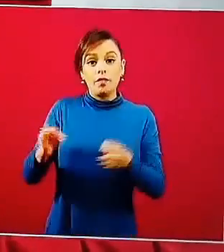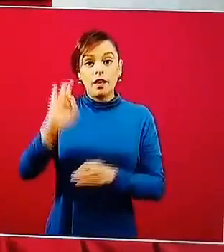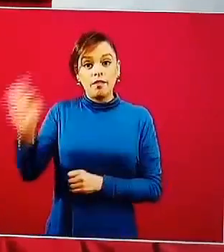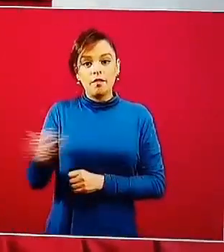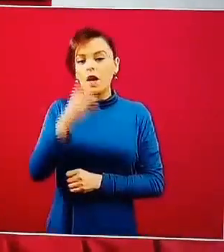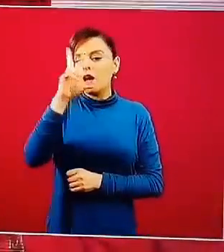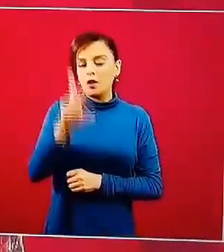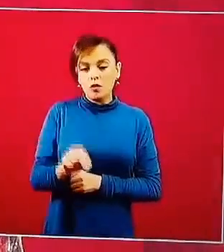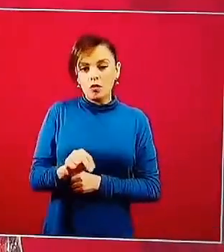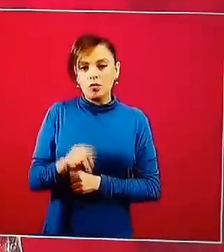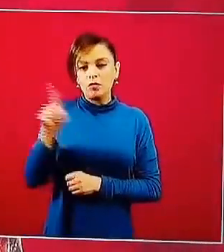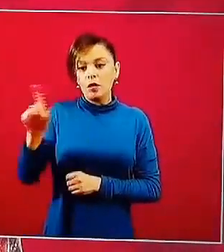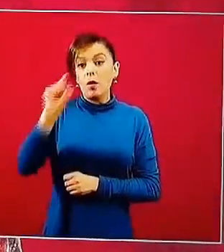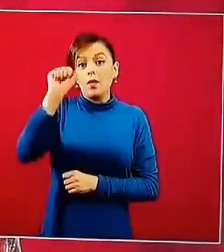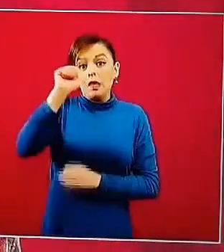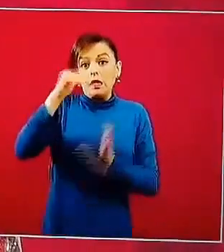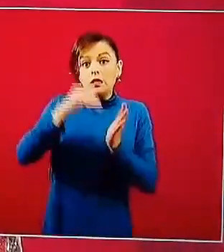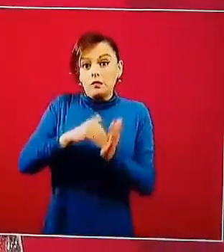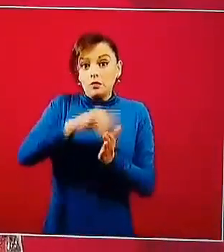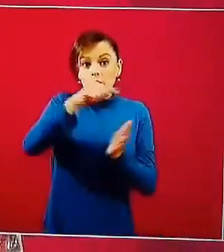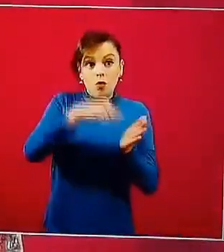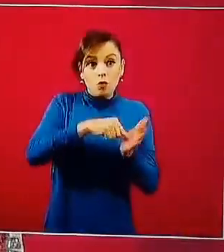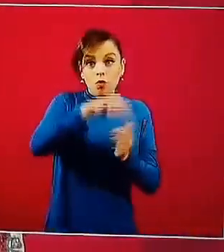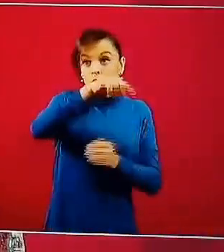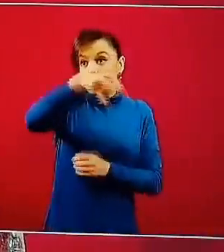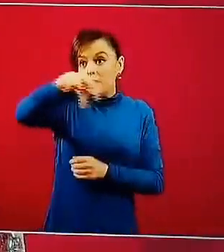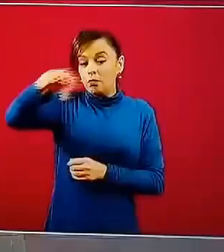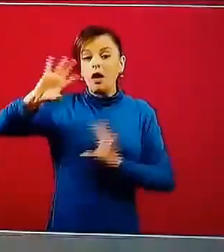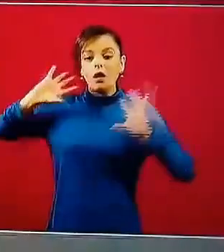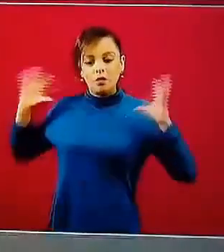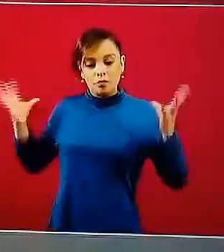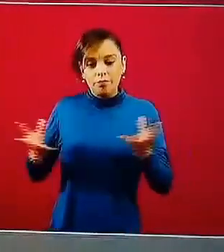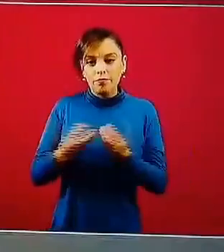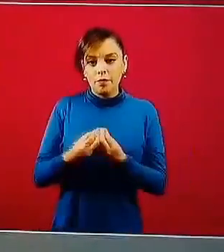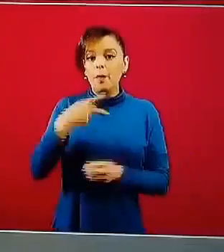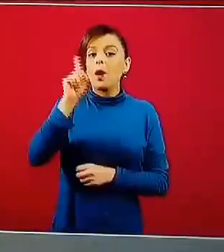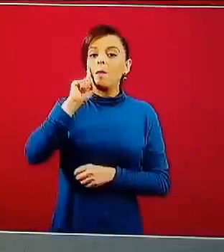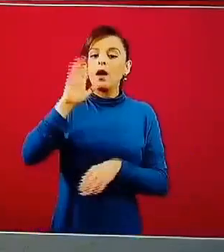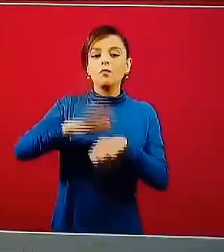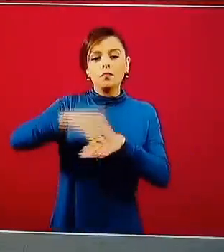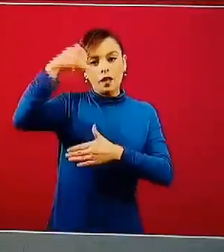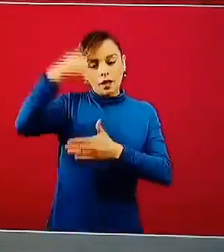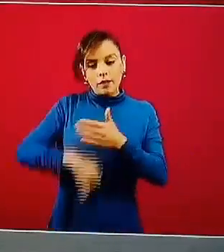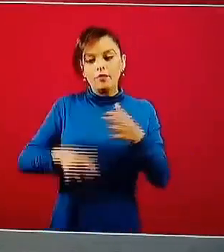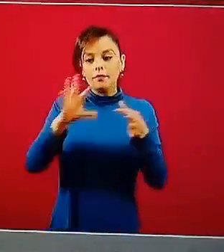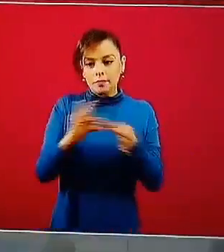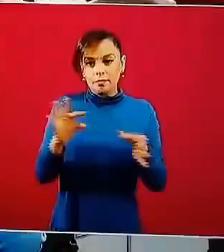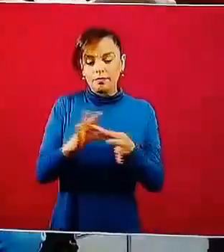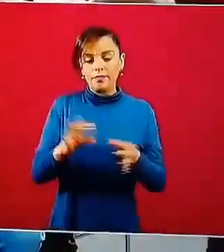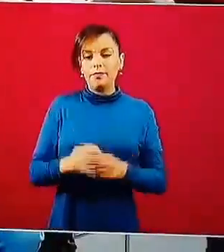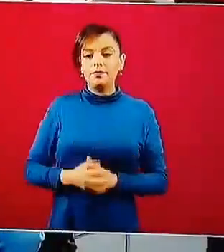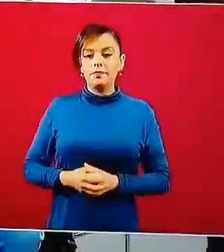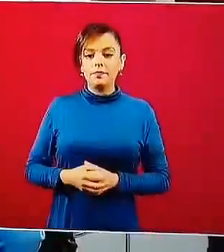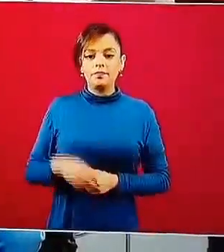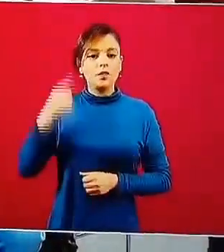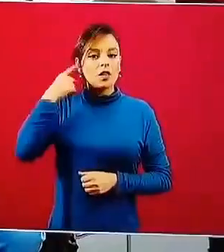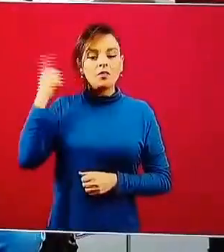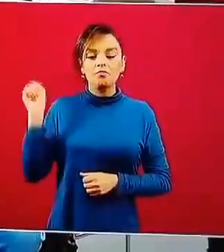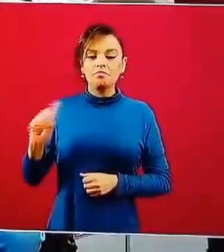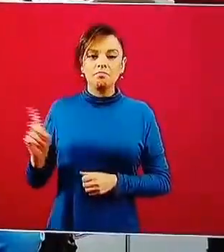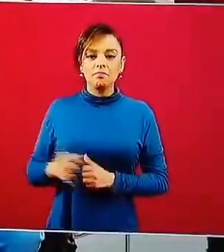es la notificación de 26 mil unidades. Pero mañana se lo explico con todo detalle. Entonces, ¿los casos se pueden seguir multiplicando por 8